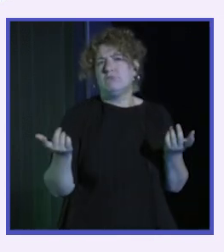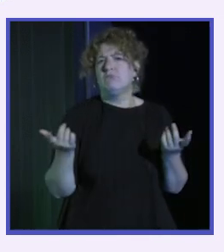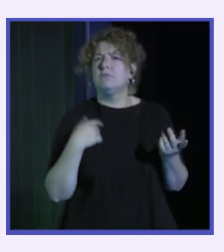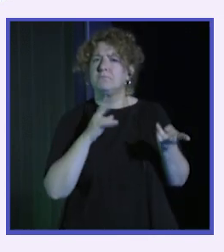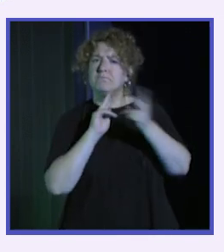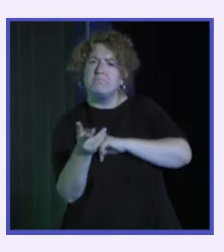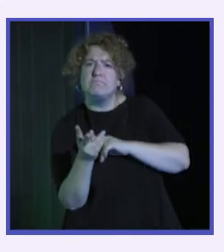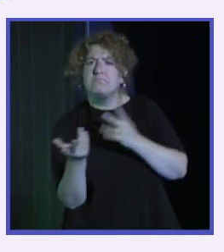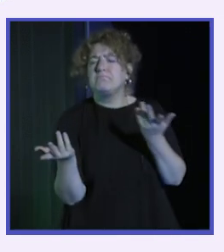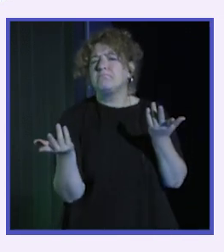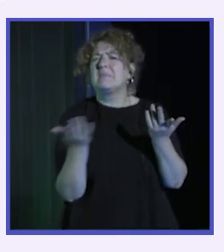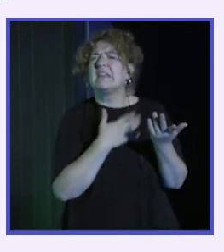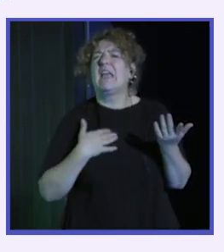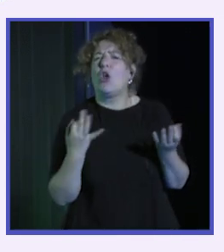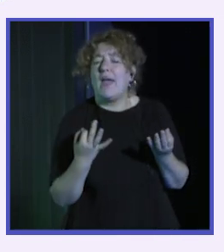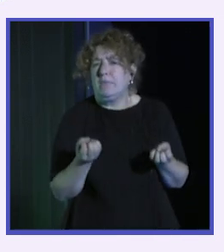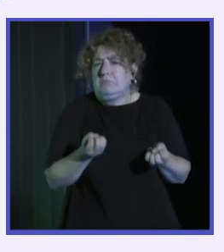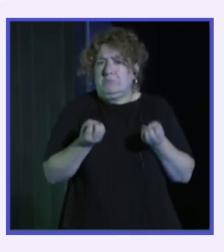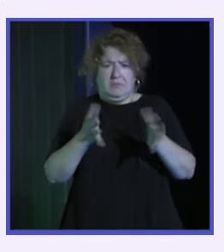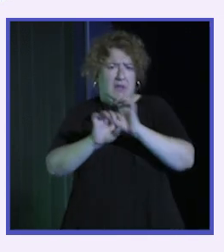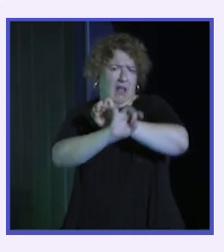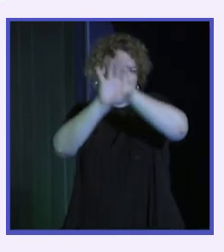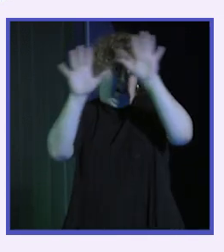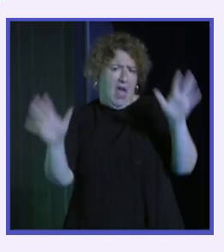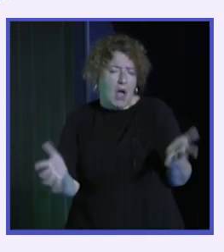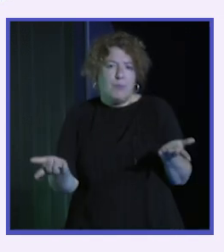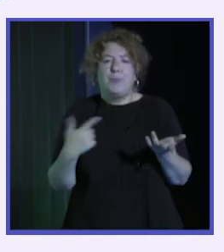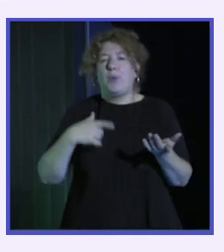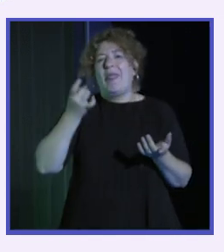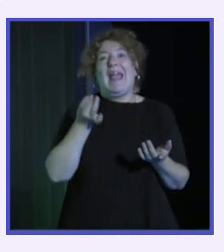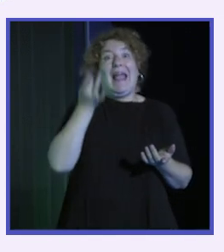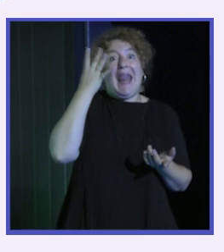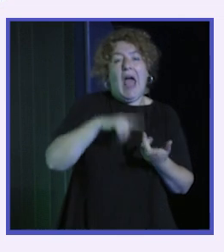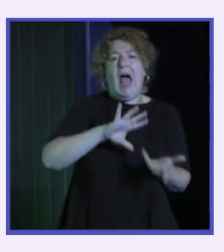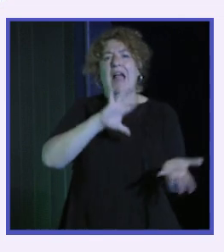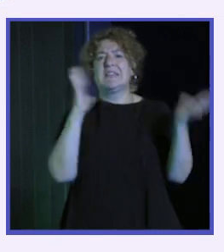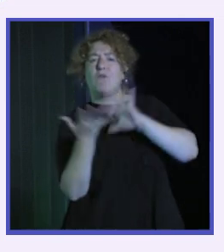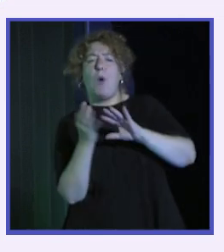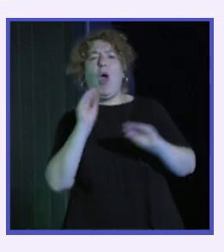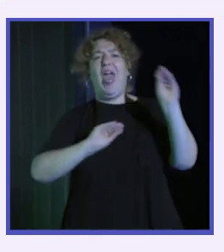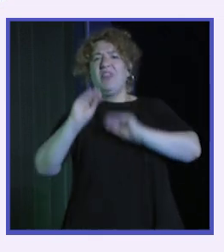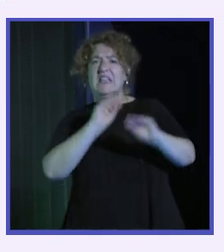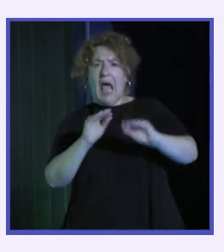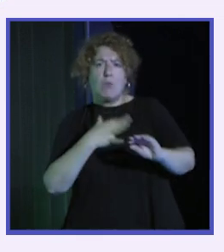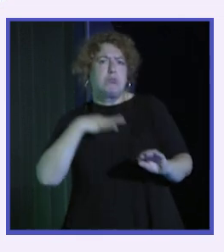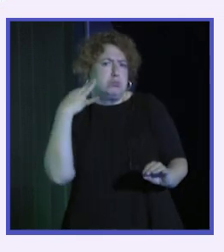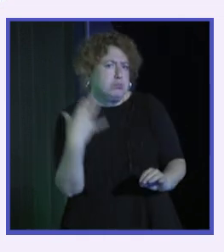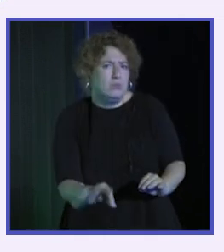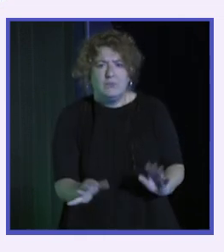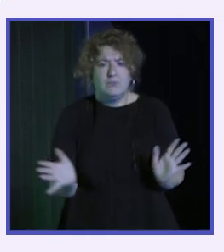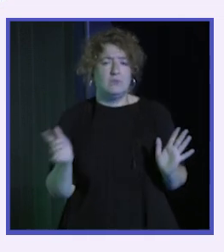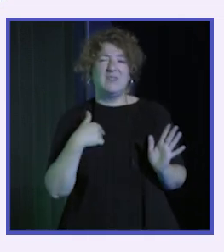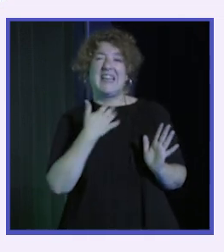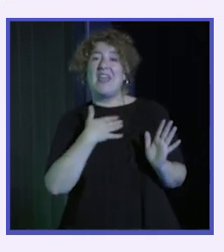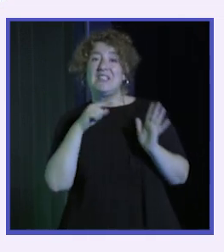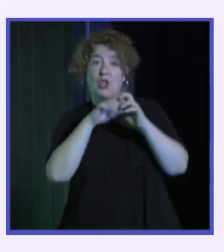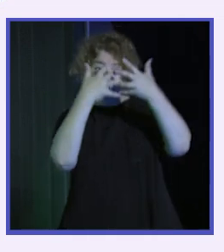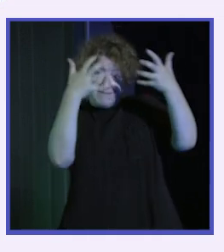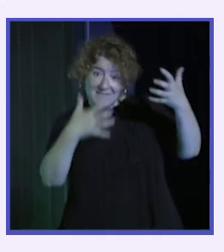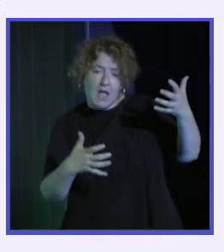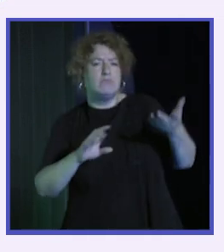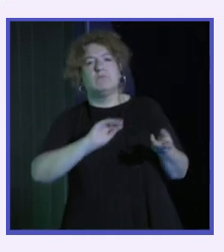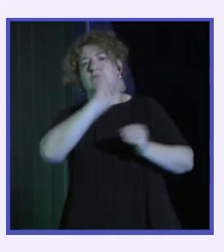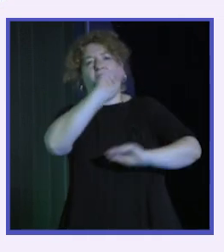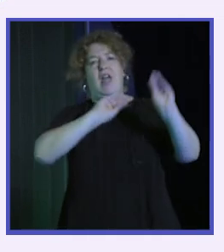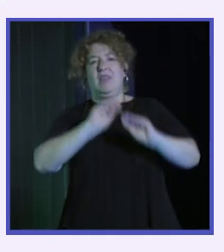claro, explícale lo que quieres, ¿vale? Ya sea crear, ya sea transformar, ya sea editar. Oye, necesito que edites esto, ¿vale? Ese